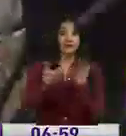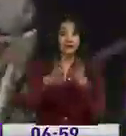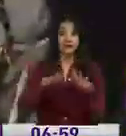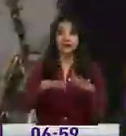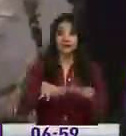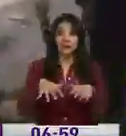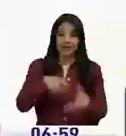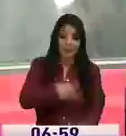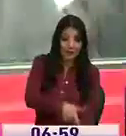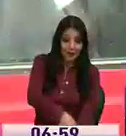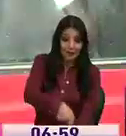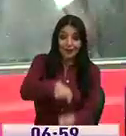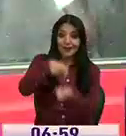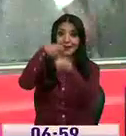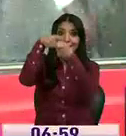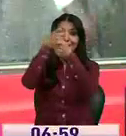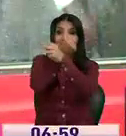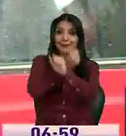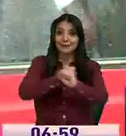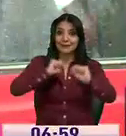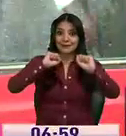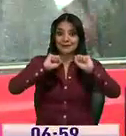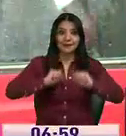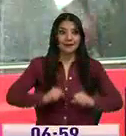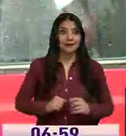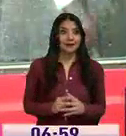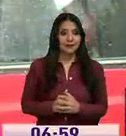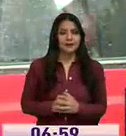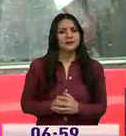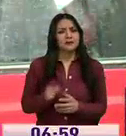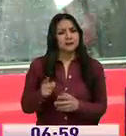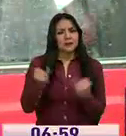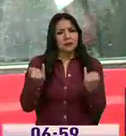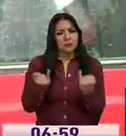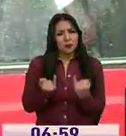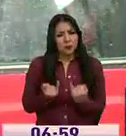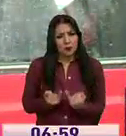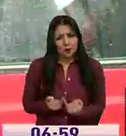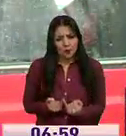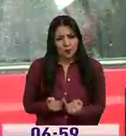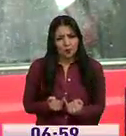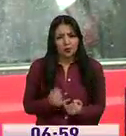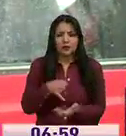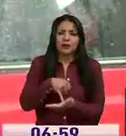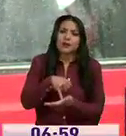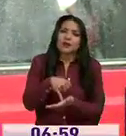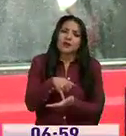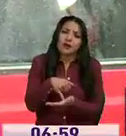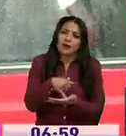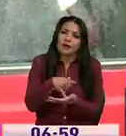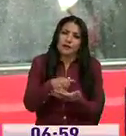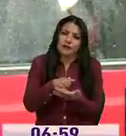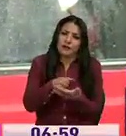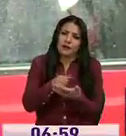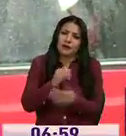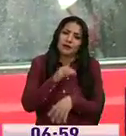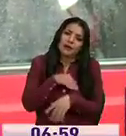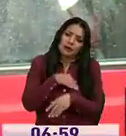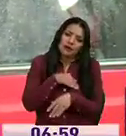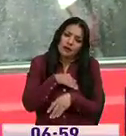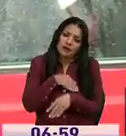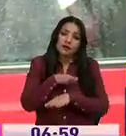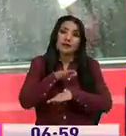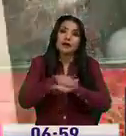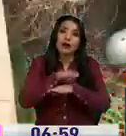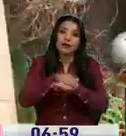la superficie. Se encontraba con deshidratación y débil en su condición, se encontraba débil debido